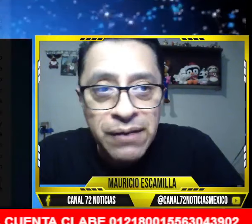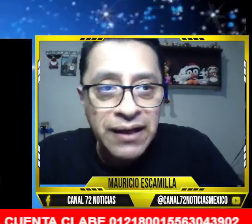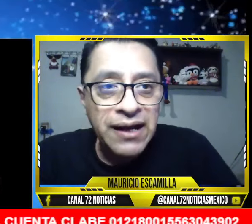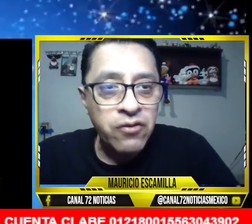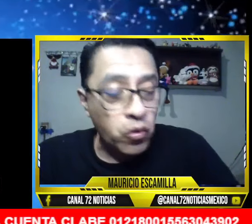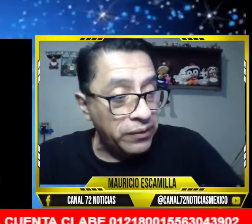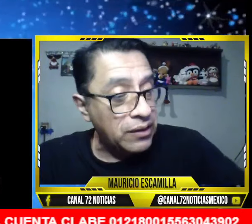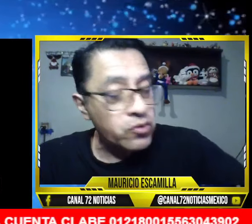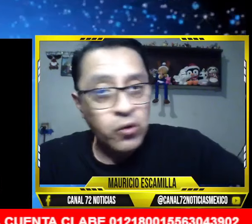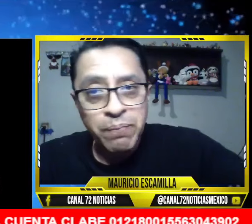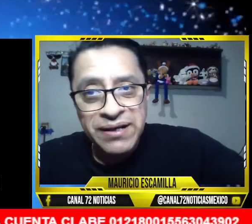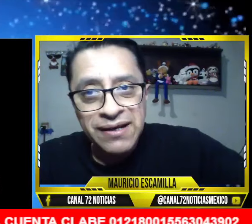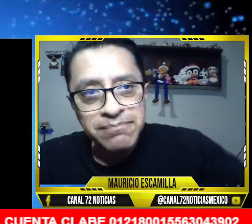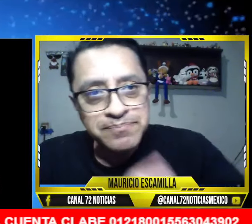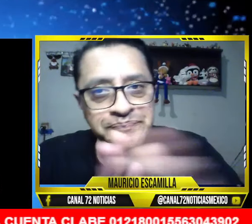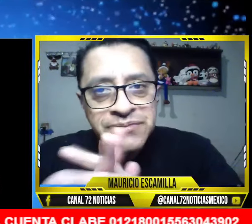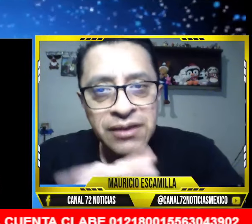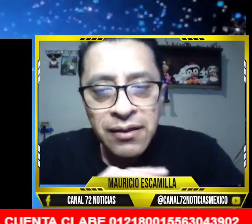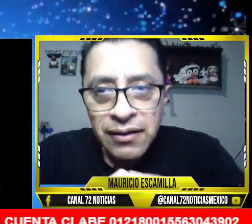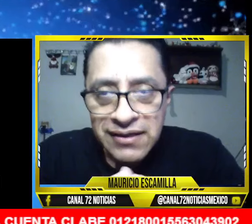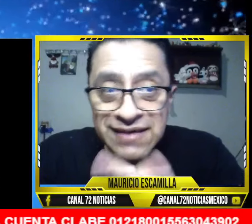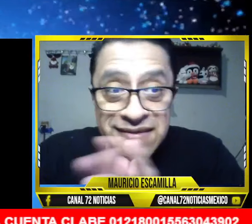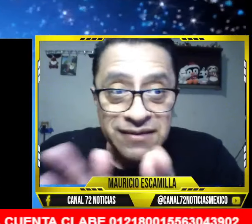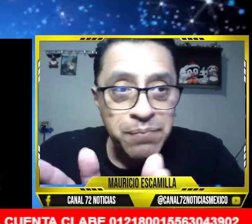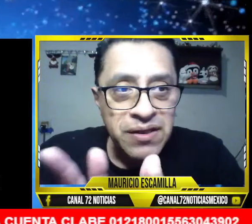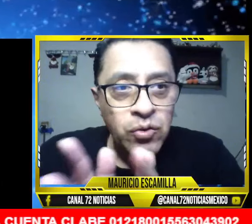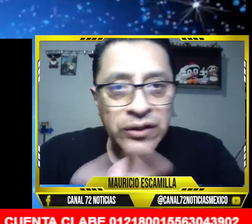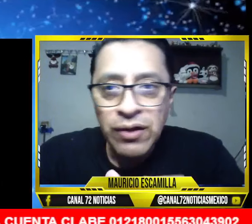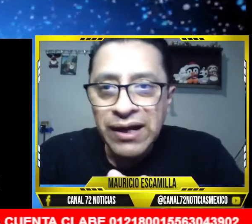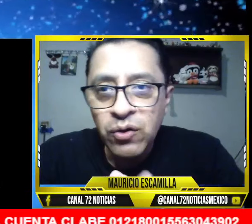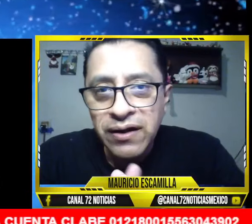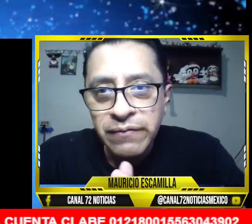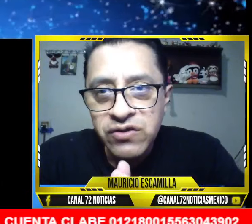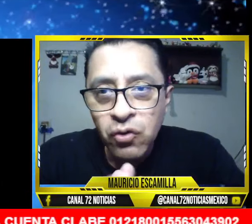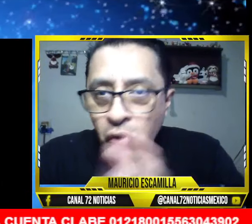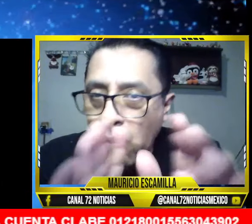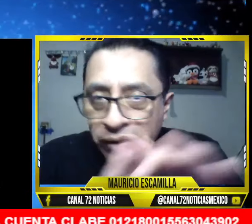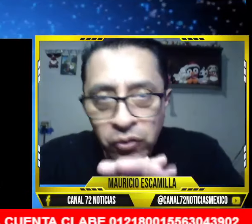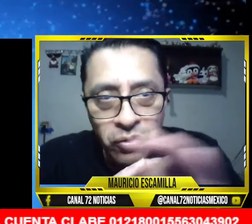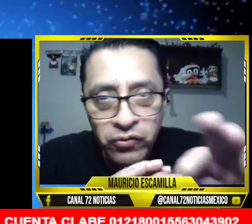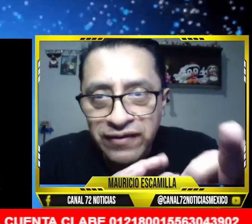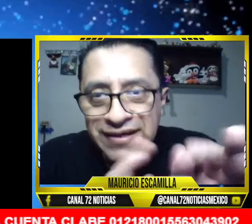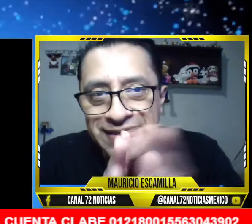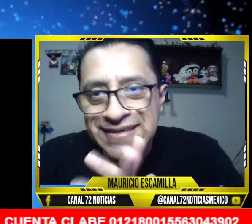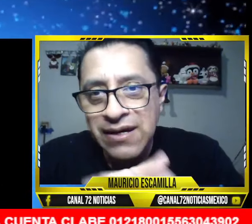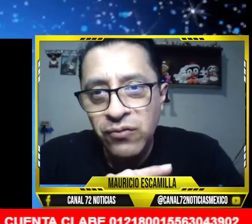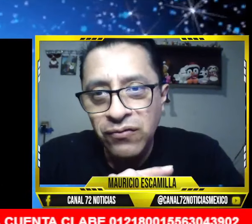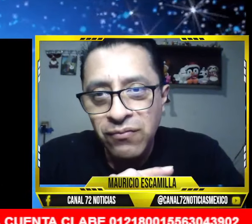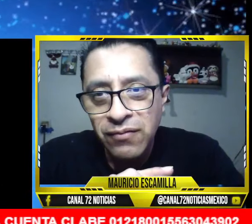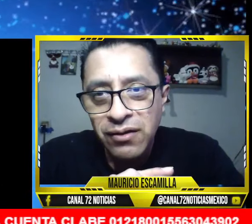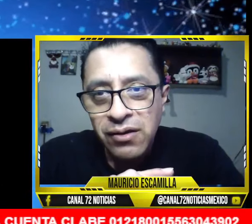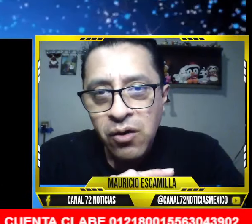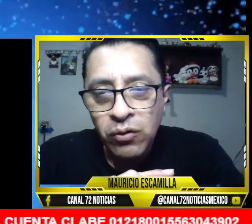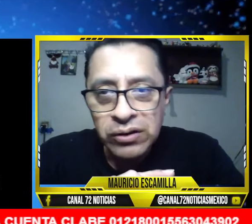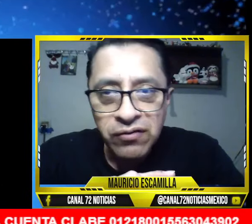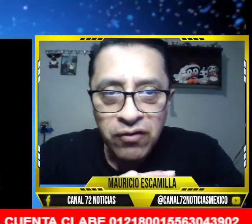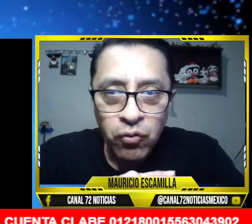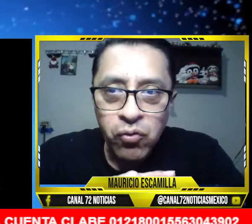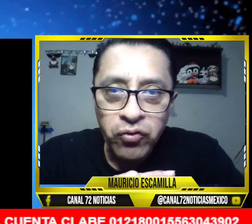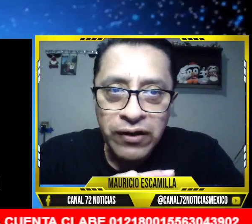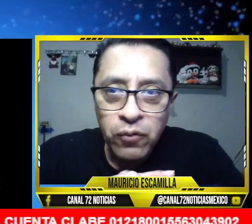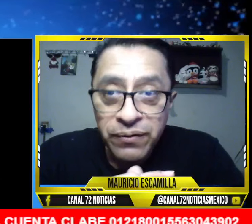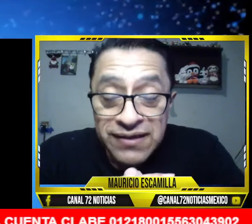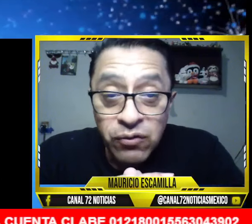Déjenme en la caja de comentarios Qué opinan ya hasta están pidiendo que no le hagan una revisión como a todos los que están indiciados cuando